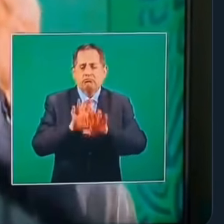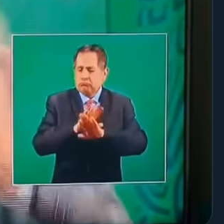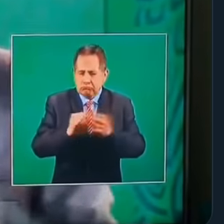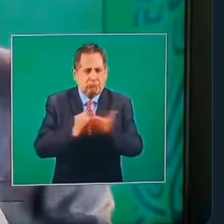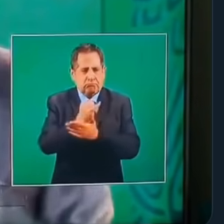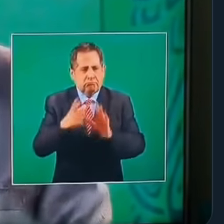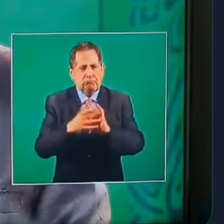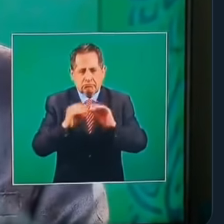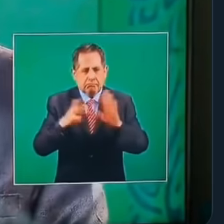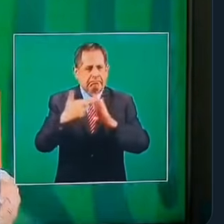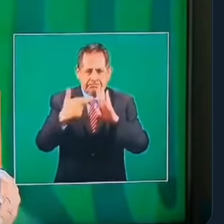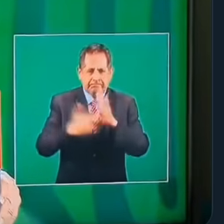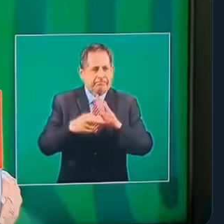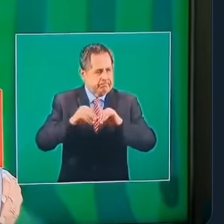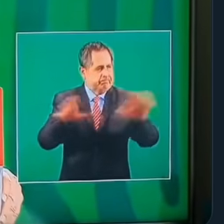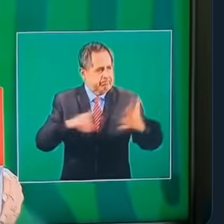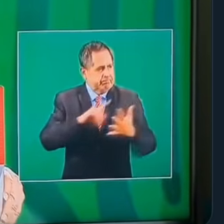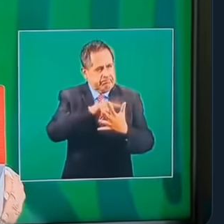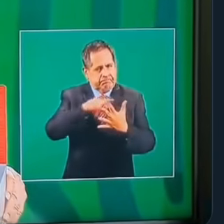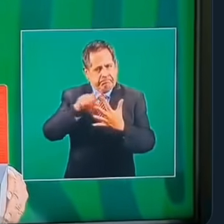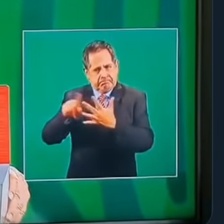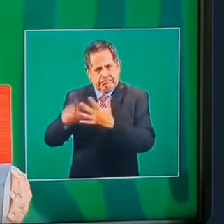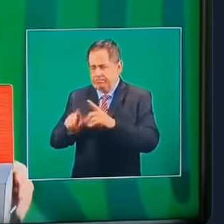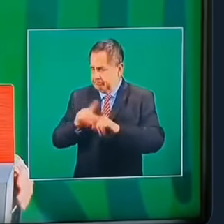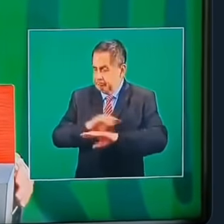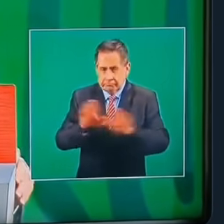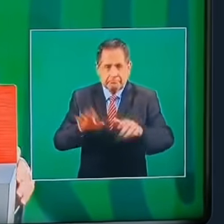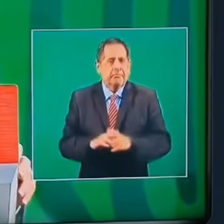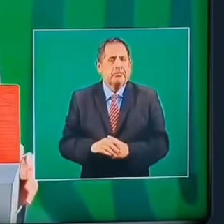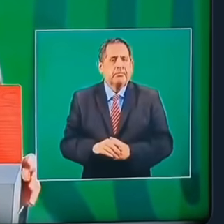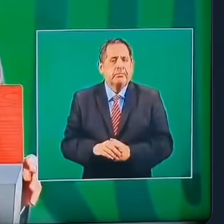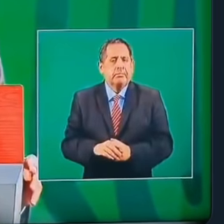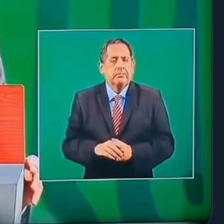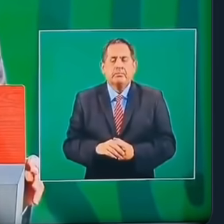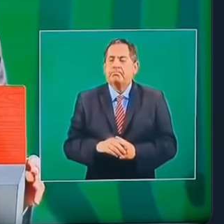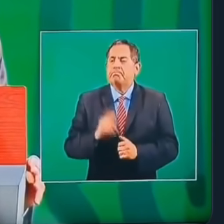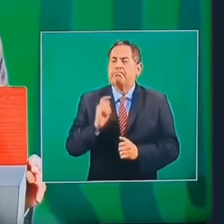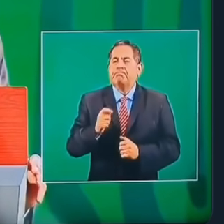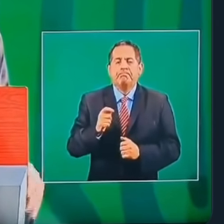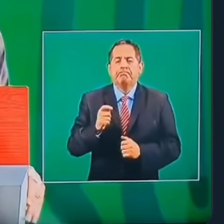definir las reglas. No va a haber